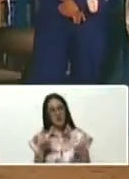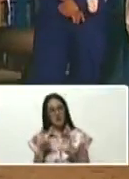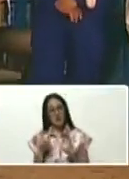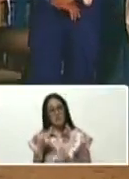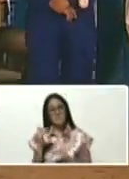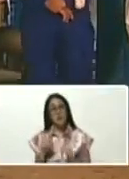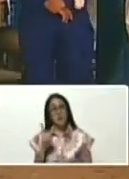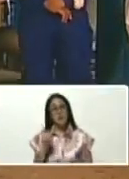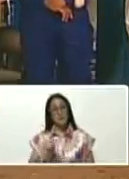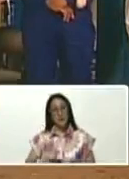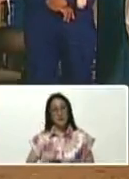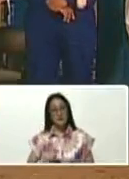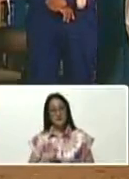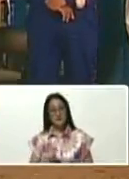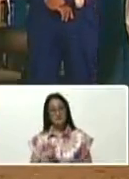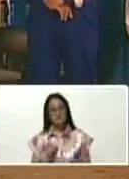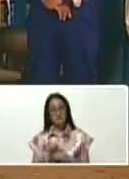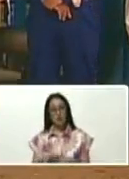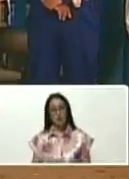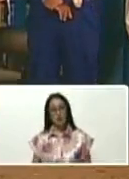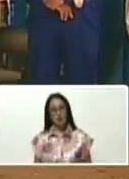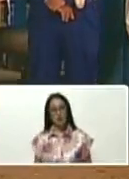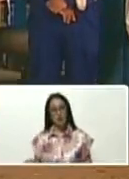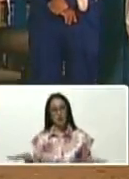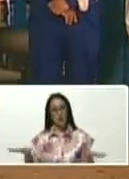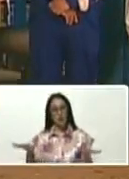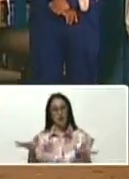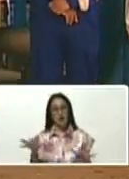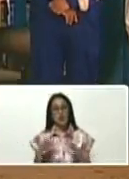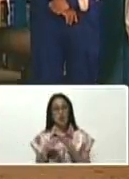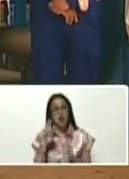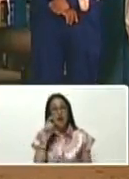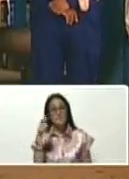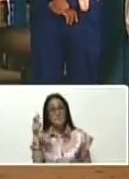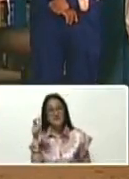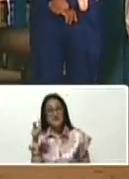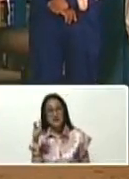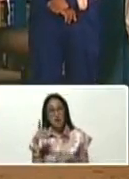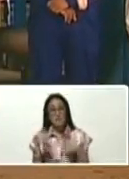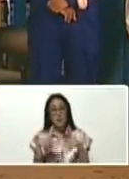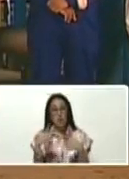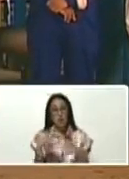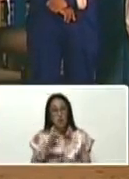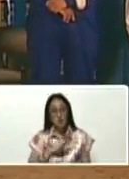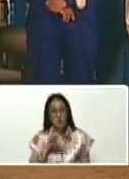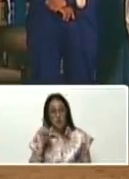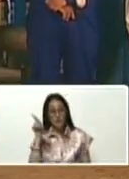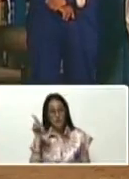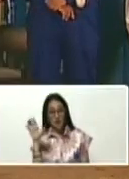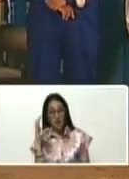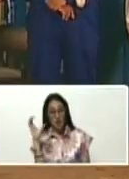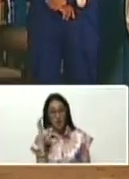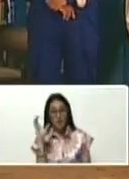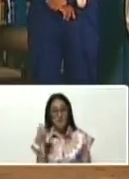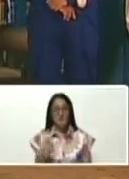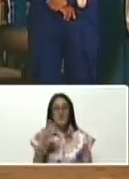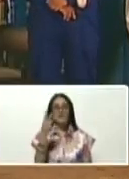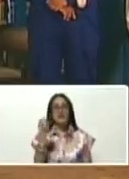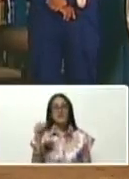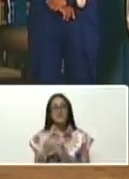de un mes distribuir a los campesinos y productores de Colombia más de